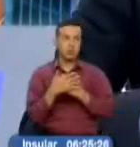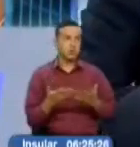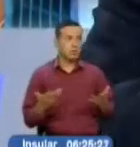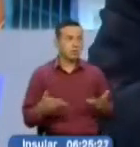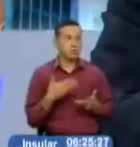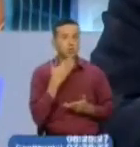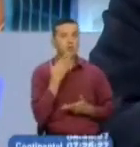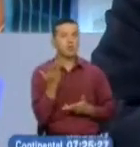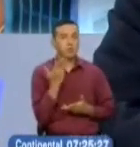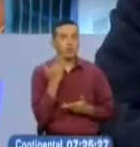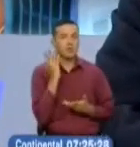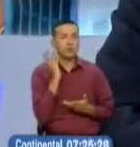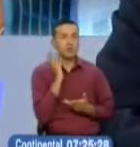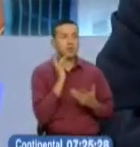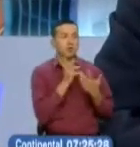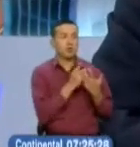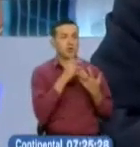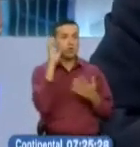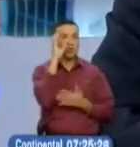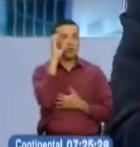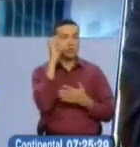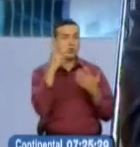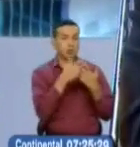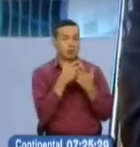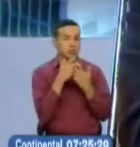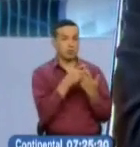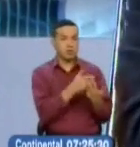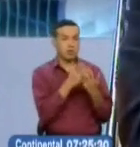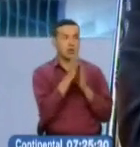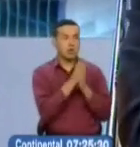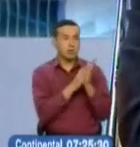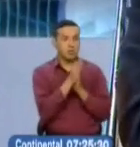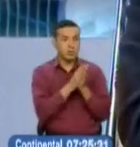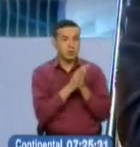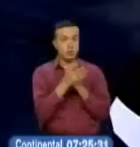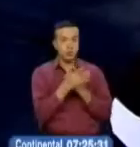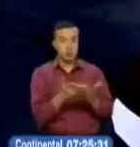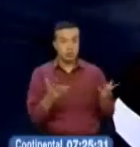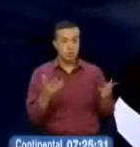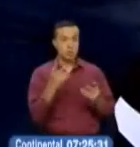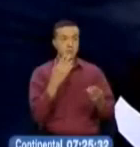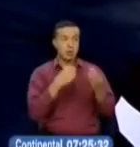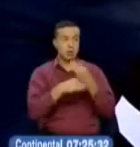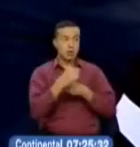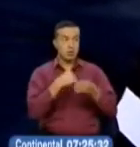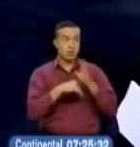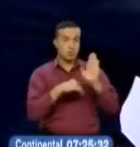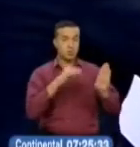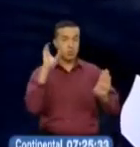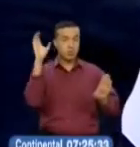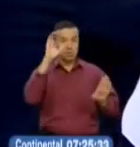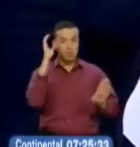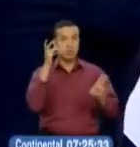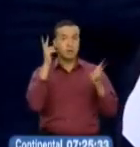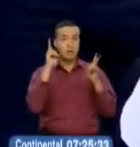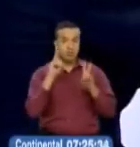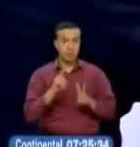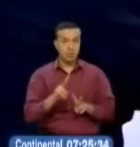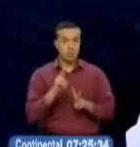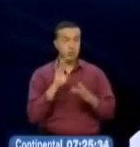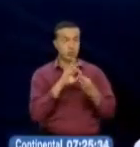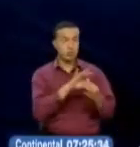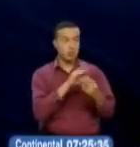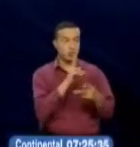nosotros podemos tener encadenamientos con Colombia sobre todo Para aprovechar también los mercados que tiene Colombia pero a través de esos